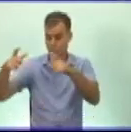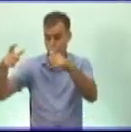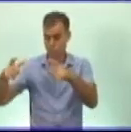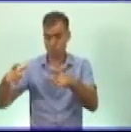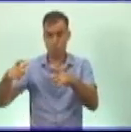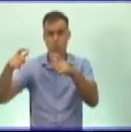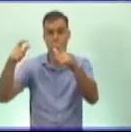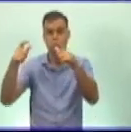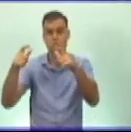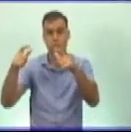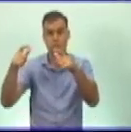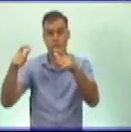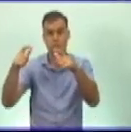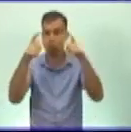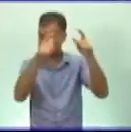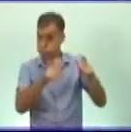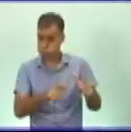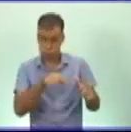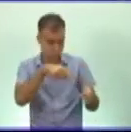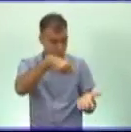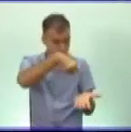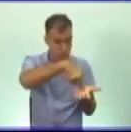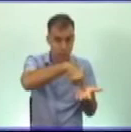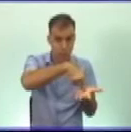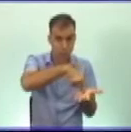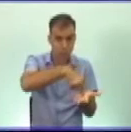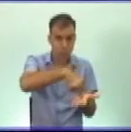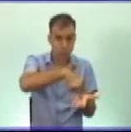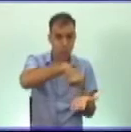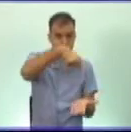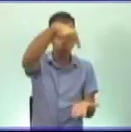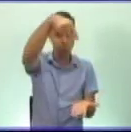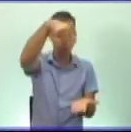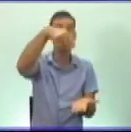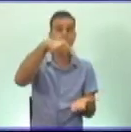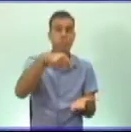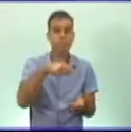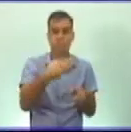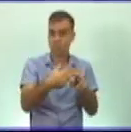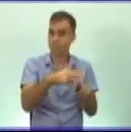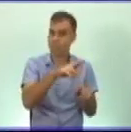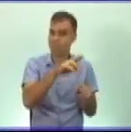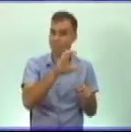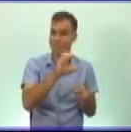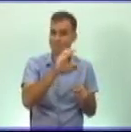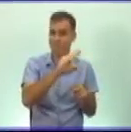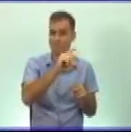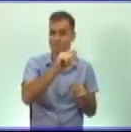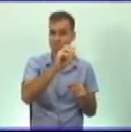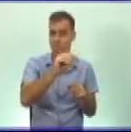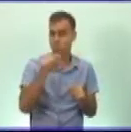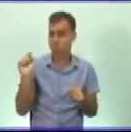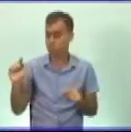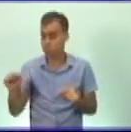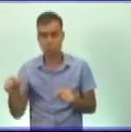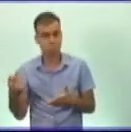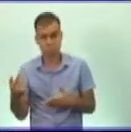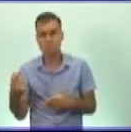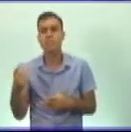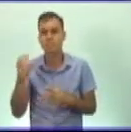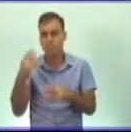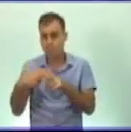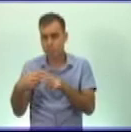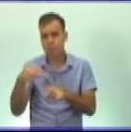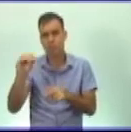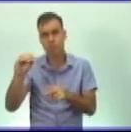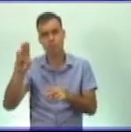cuerpo, este cuerpo es un cuerpo oblicuo. Así igual que vimos en el prisma, en la pirámide, sucede con el cilindro.